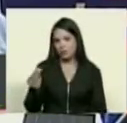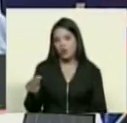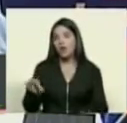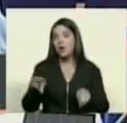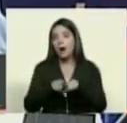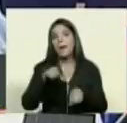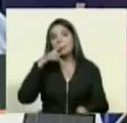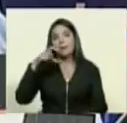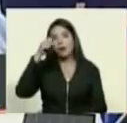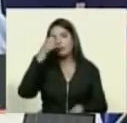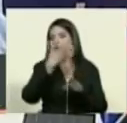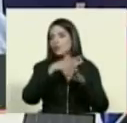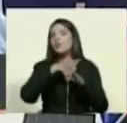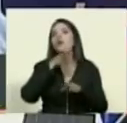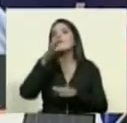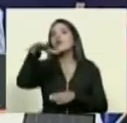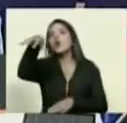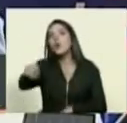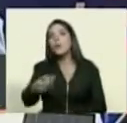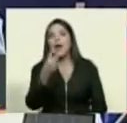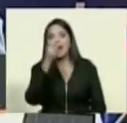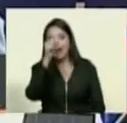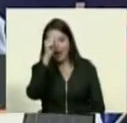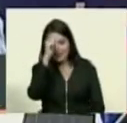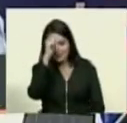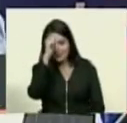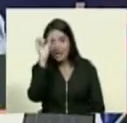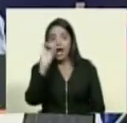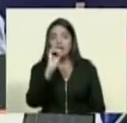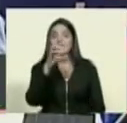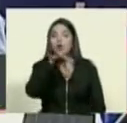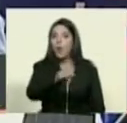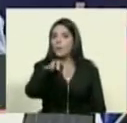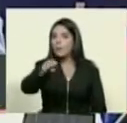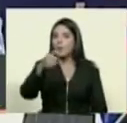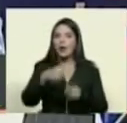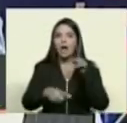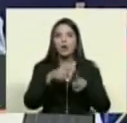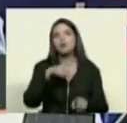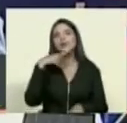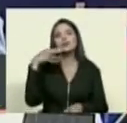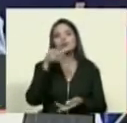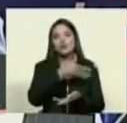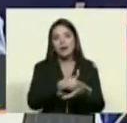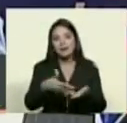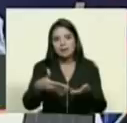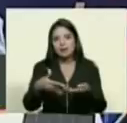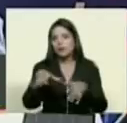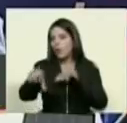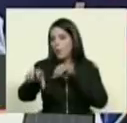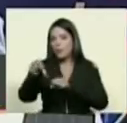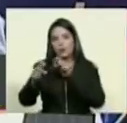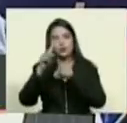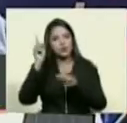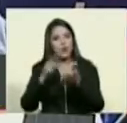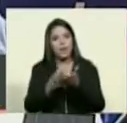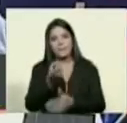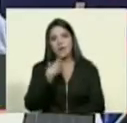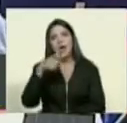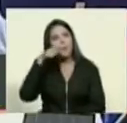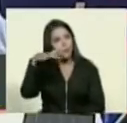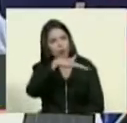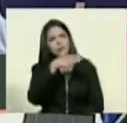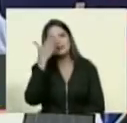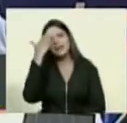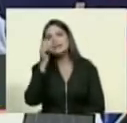Maduro fue y compró los antimaláricos en la India, y compró las dosis que se necesitan para los pacientes con diabetes. Ya el pueblo sabe